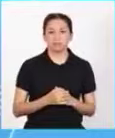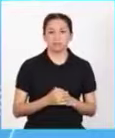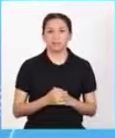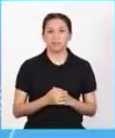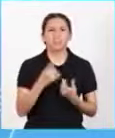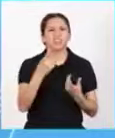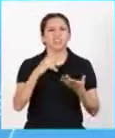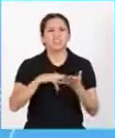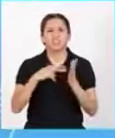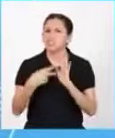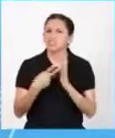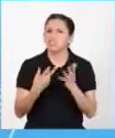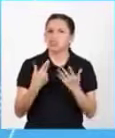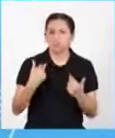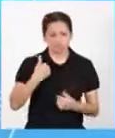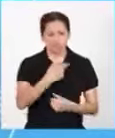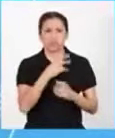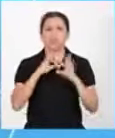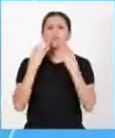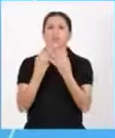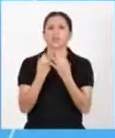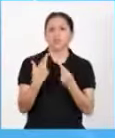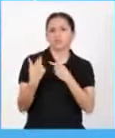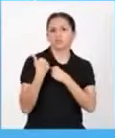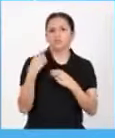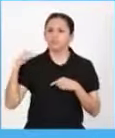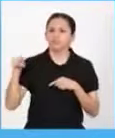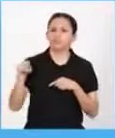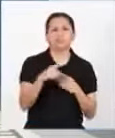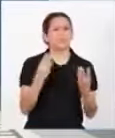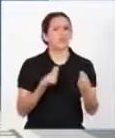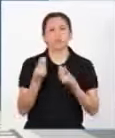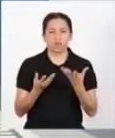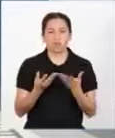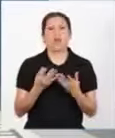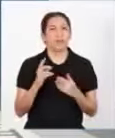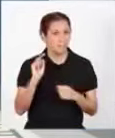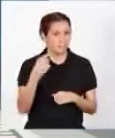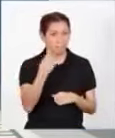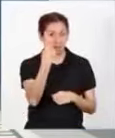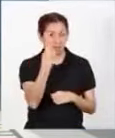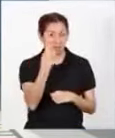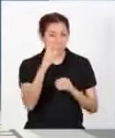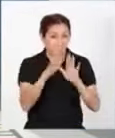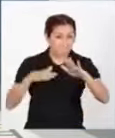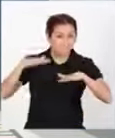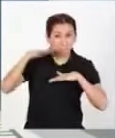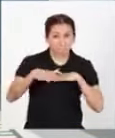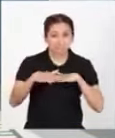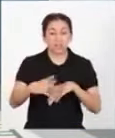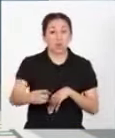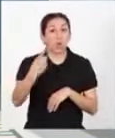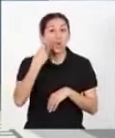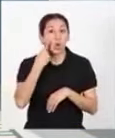¿Y qué acciones concretas debemos tomar en nuestra familia? Bien, el primer paso es